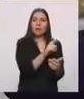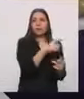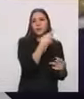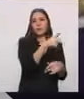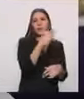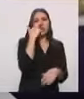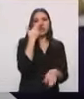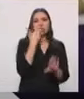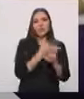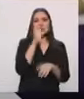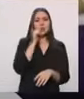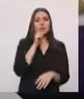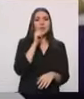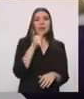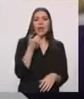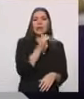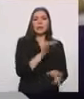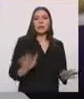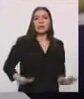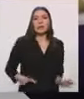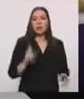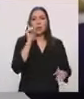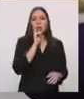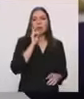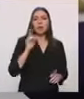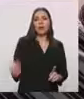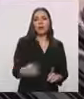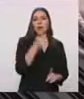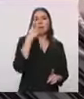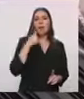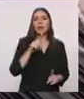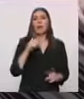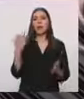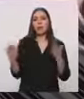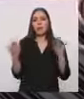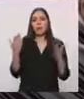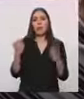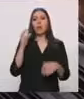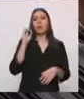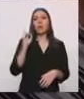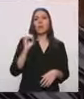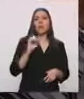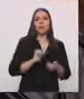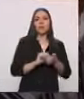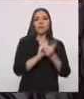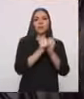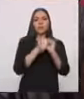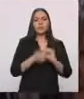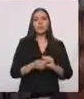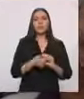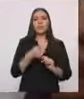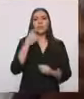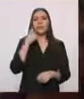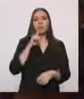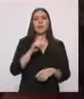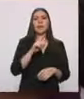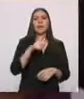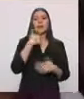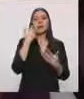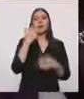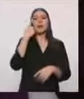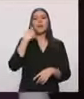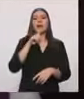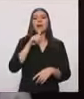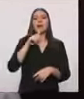han estereotipado a las mujeres para poder comprar o tratar de pues incidir en la intención del voto.